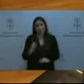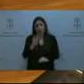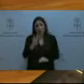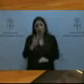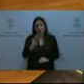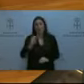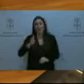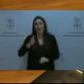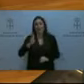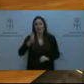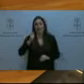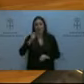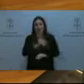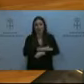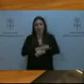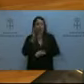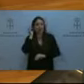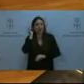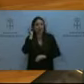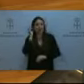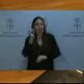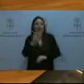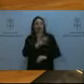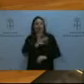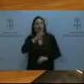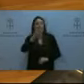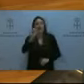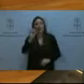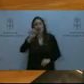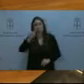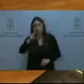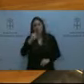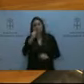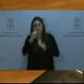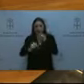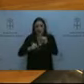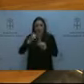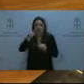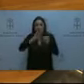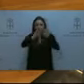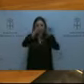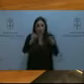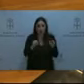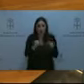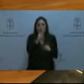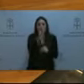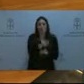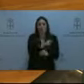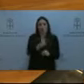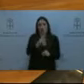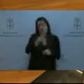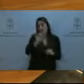exministra, señora Ana Pastor, anunció que al año siguiente se abriría el primer túnel en ancho ibérico, es decir, en